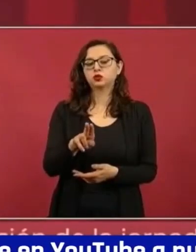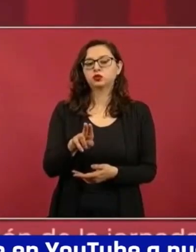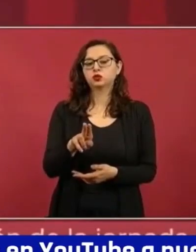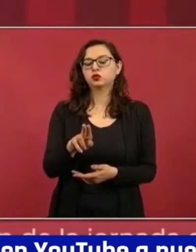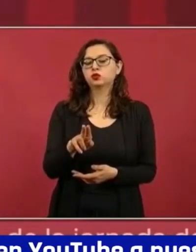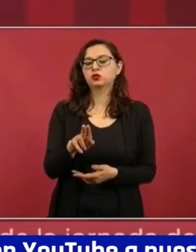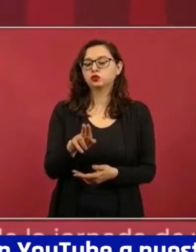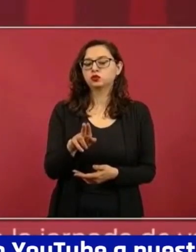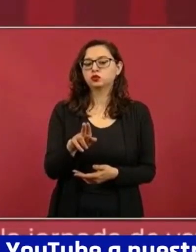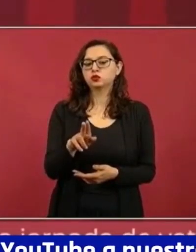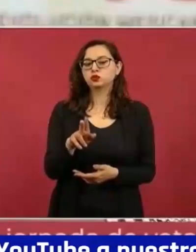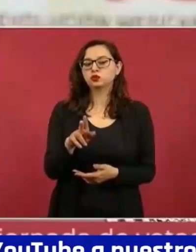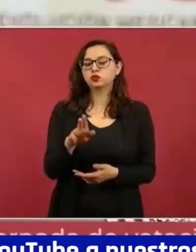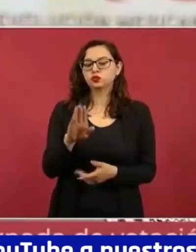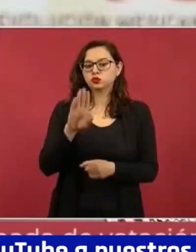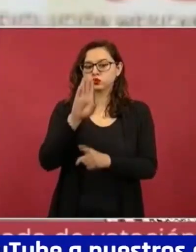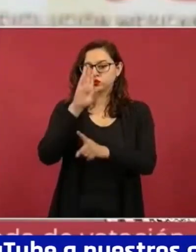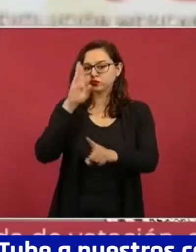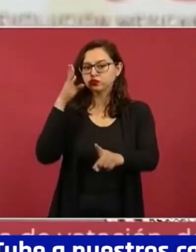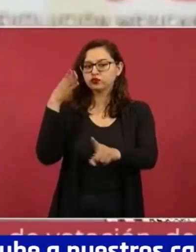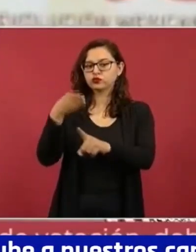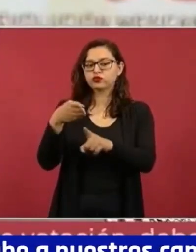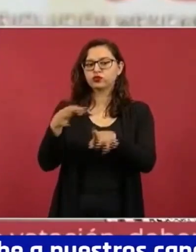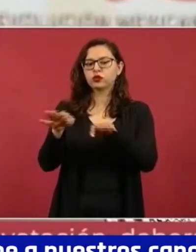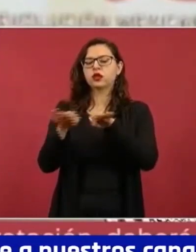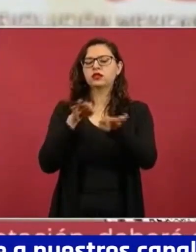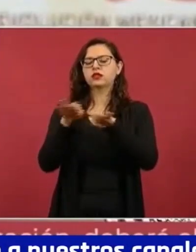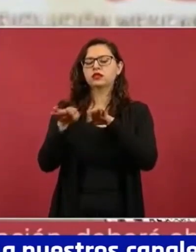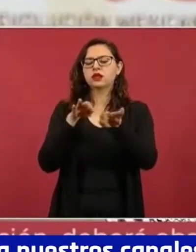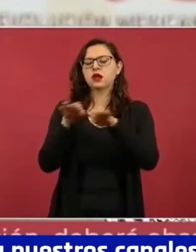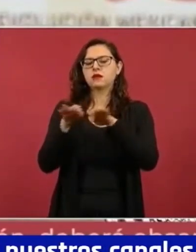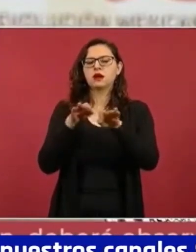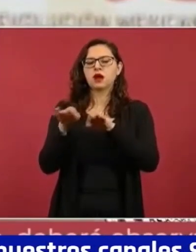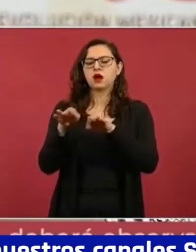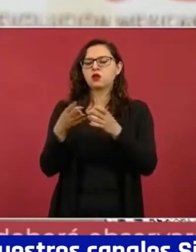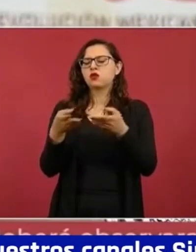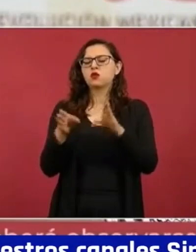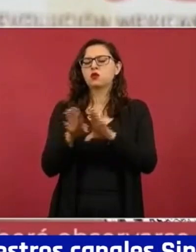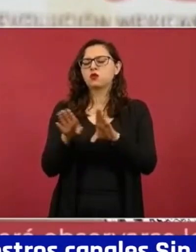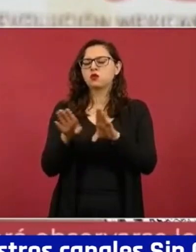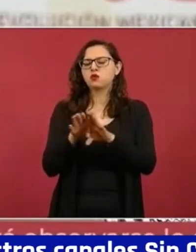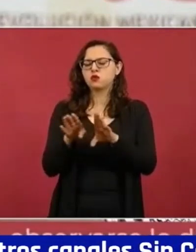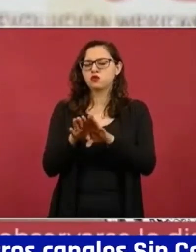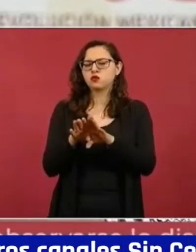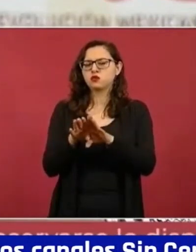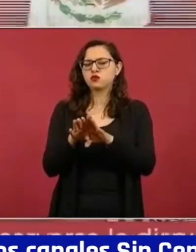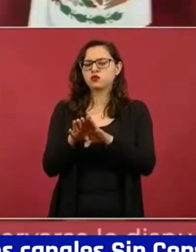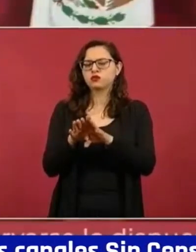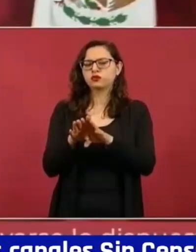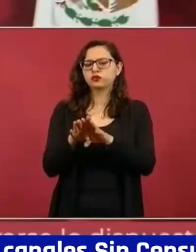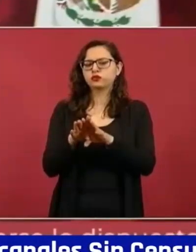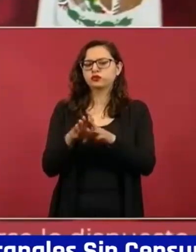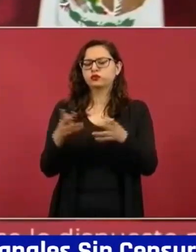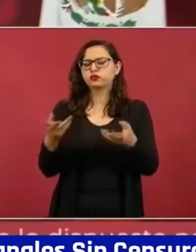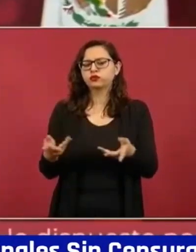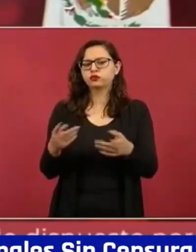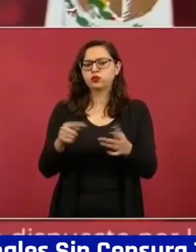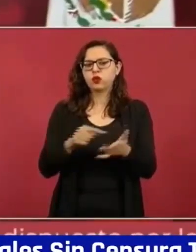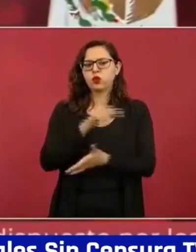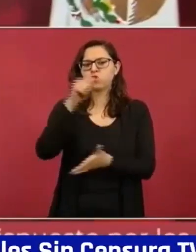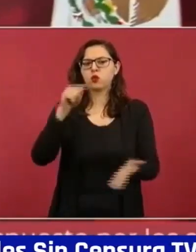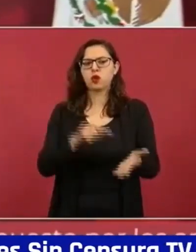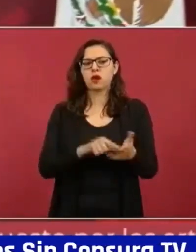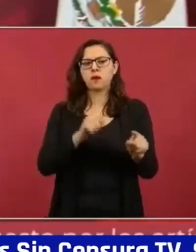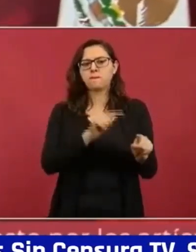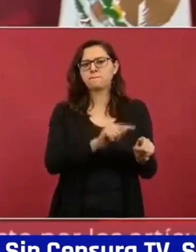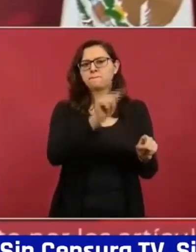Parlamento Europeo, pues ni quien los pelara. Habla de una mentalidad colonialista. Yo te haría la pregunta a ti.